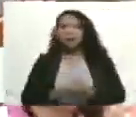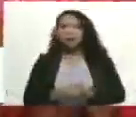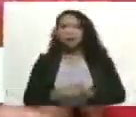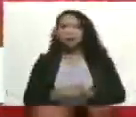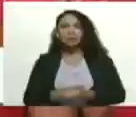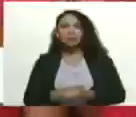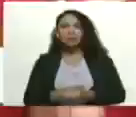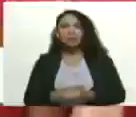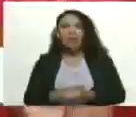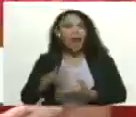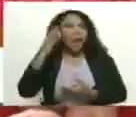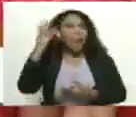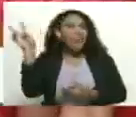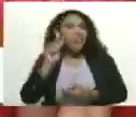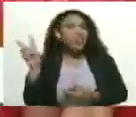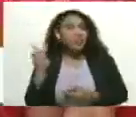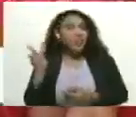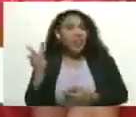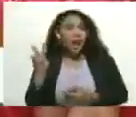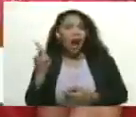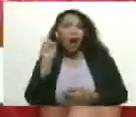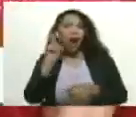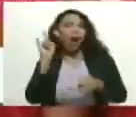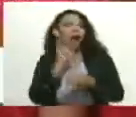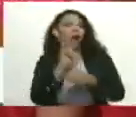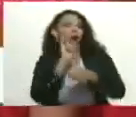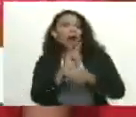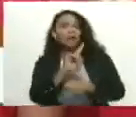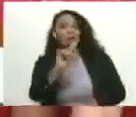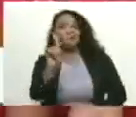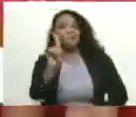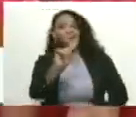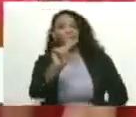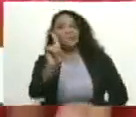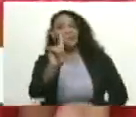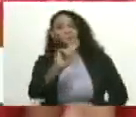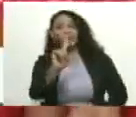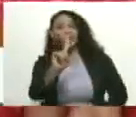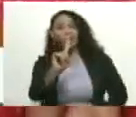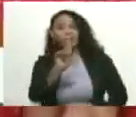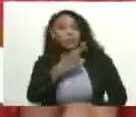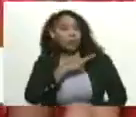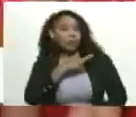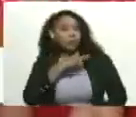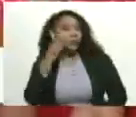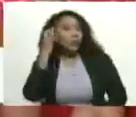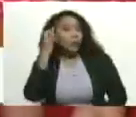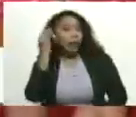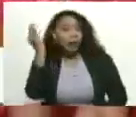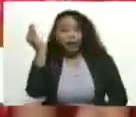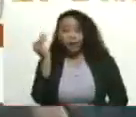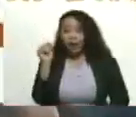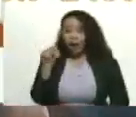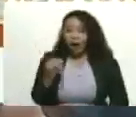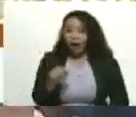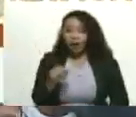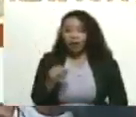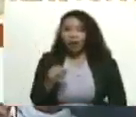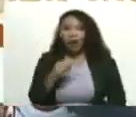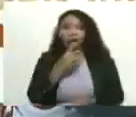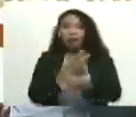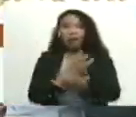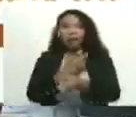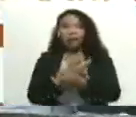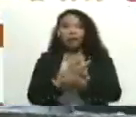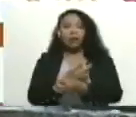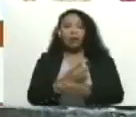A la mujer venezolana no le van a caer a mentiras. Una señora viene por acá a la Sayona, usted se persigna antes